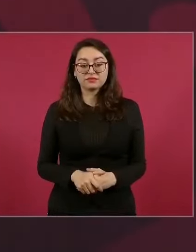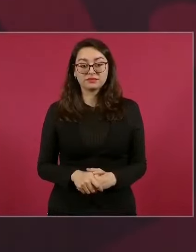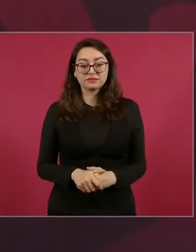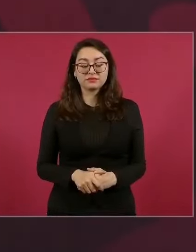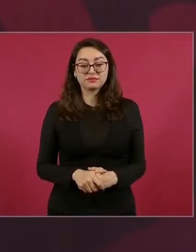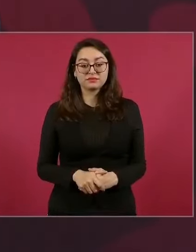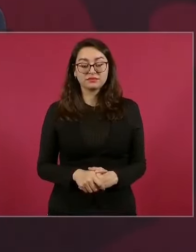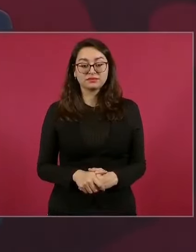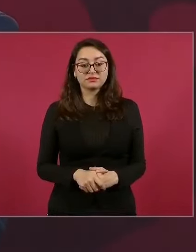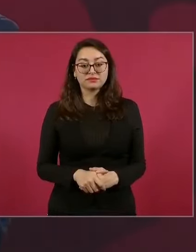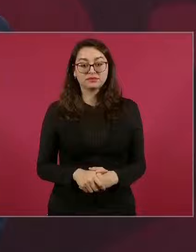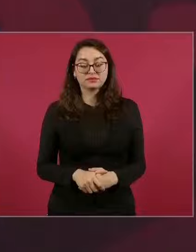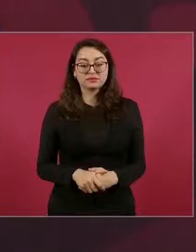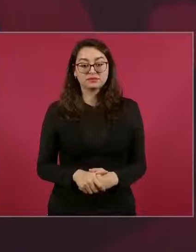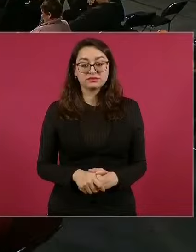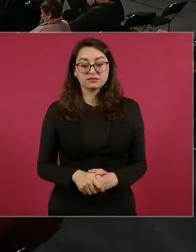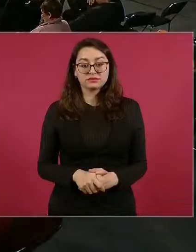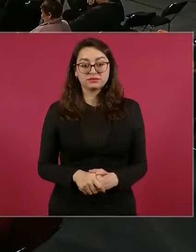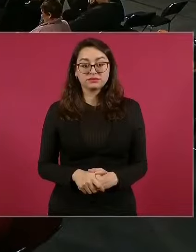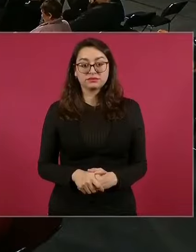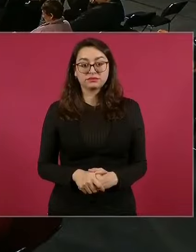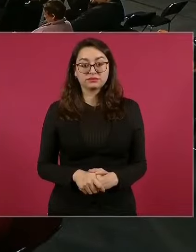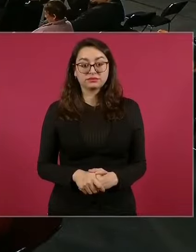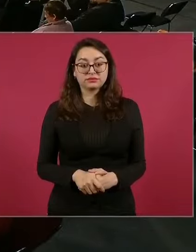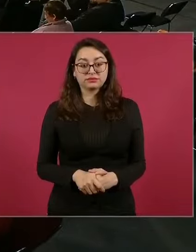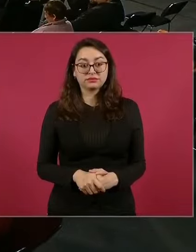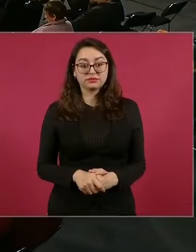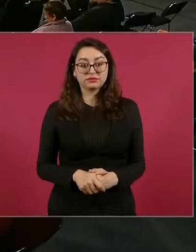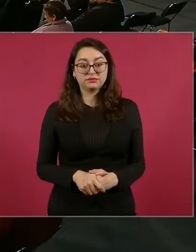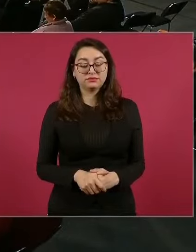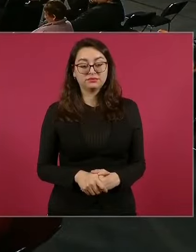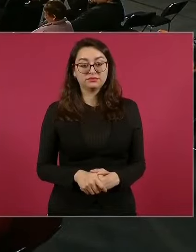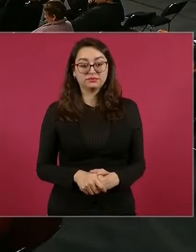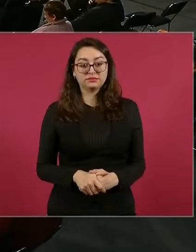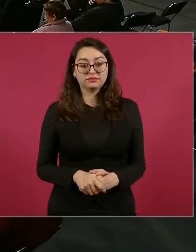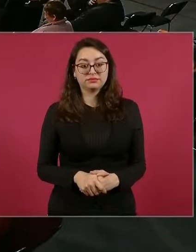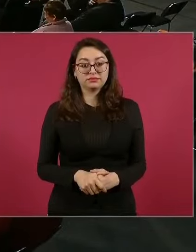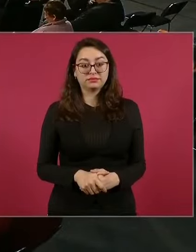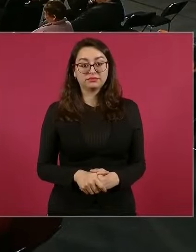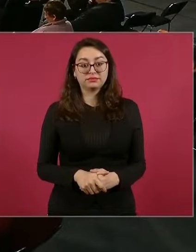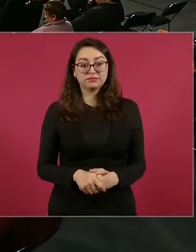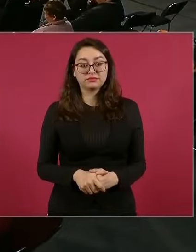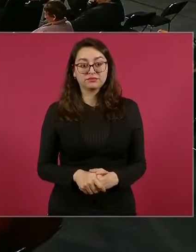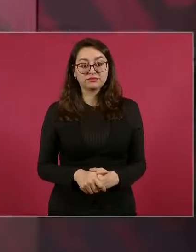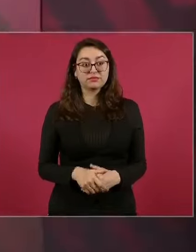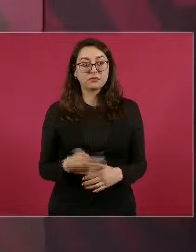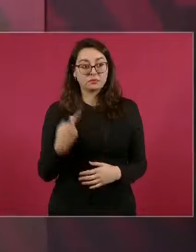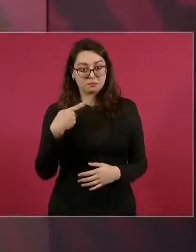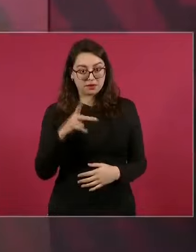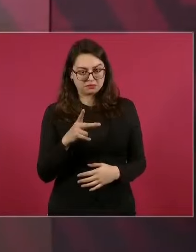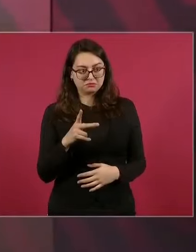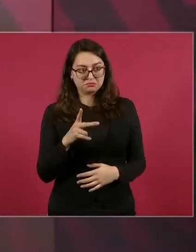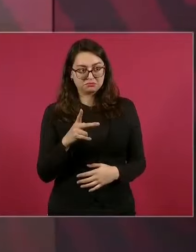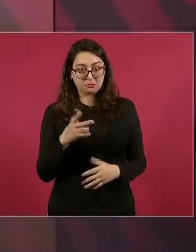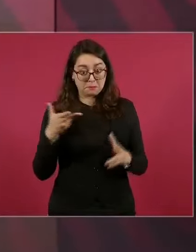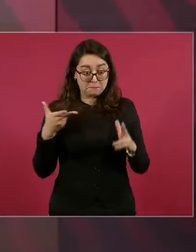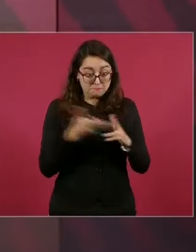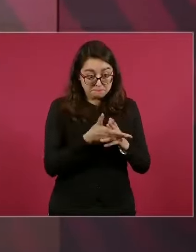el presidente, cuando lo enfrentan, dice, usted cometió un error, hubiera sido tan fácil, Azucena, ayer, con una pluma,